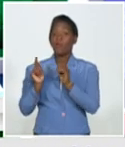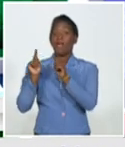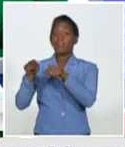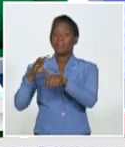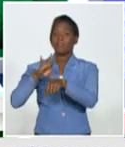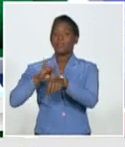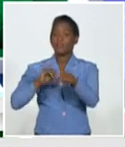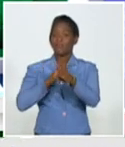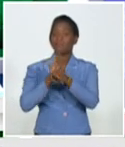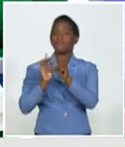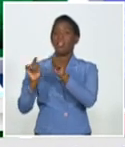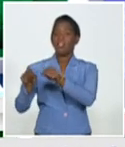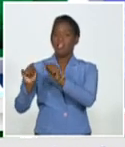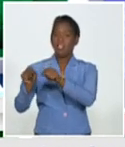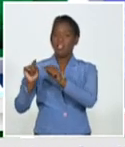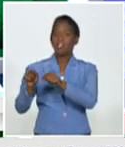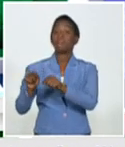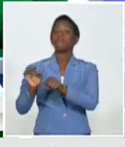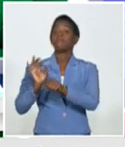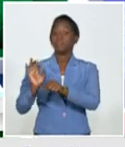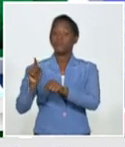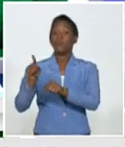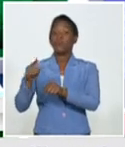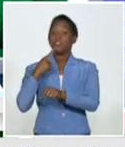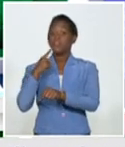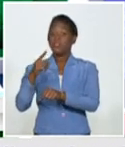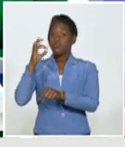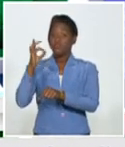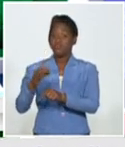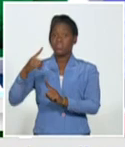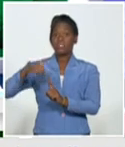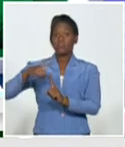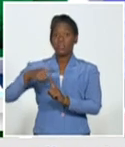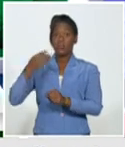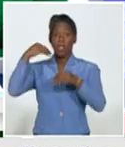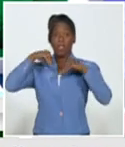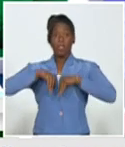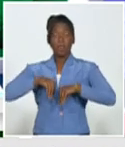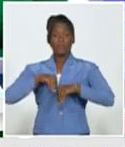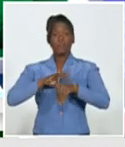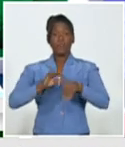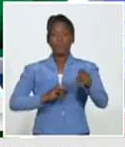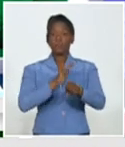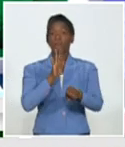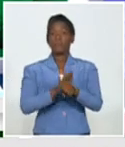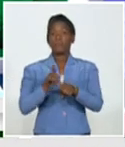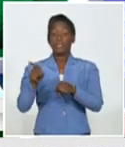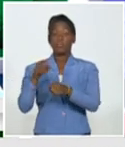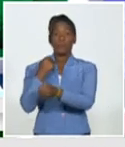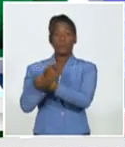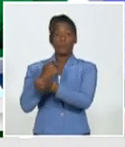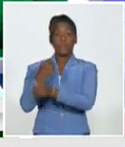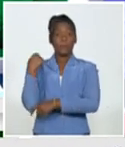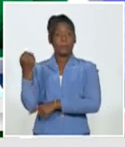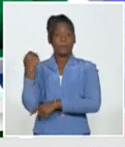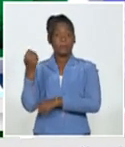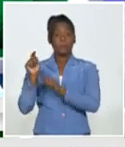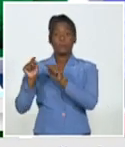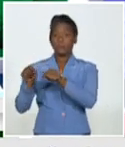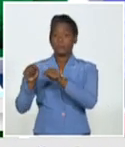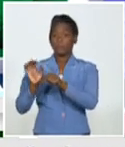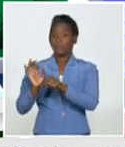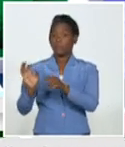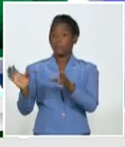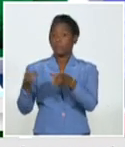PCR precisamente por ser grupo de riesgo de alguno de los grupos que tenemos,